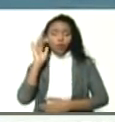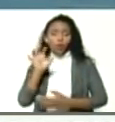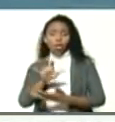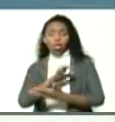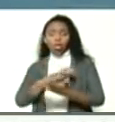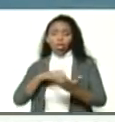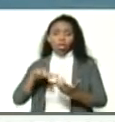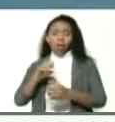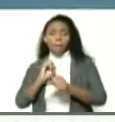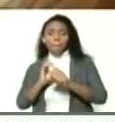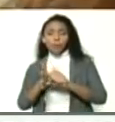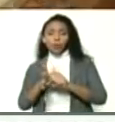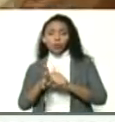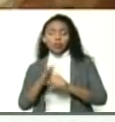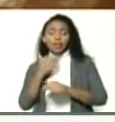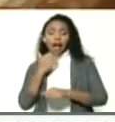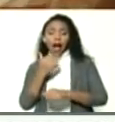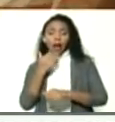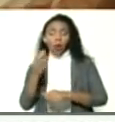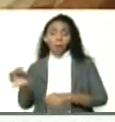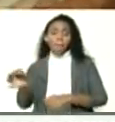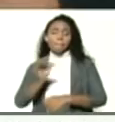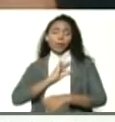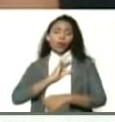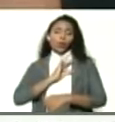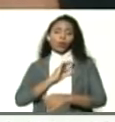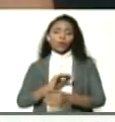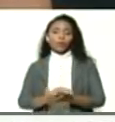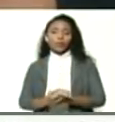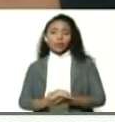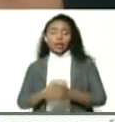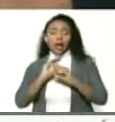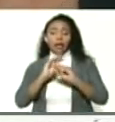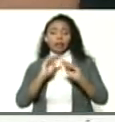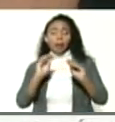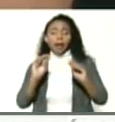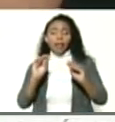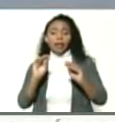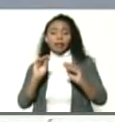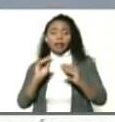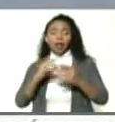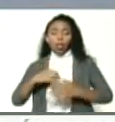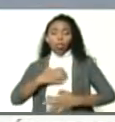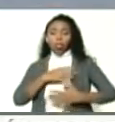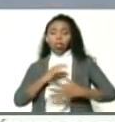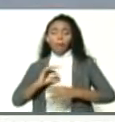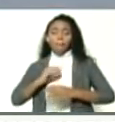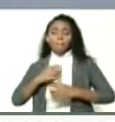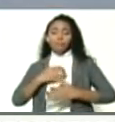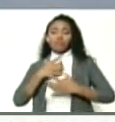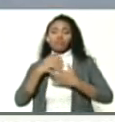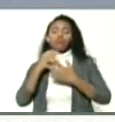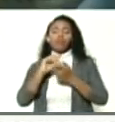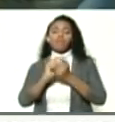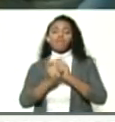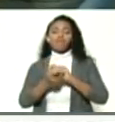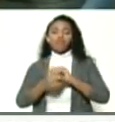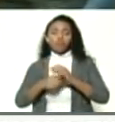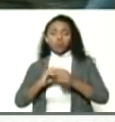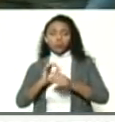del COVID-19 si se llegasen a contagiar, las llamadas comorbilidades. Bueno, ya Venezuela, a